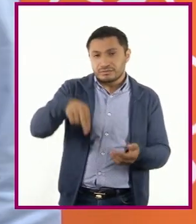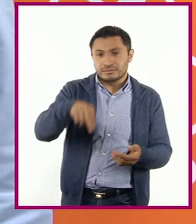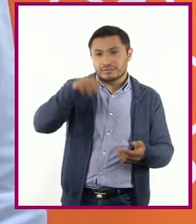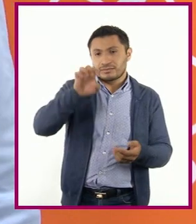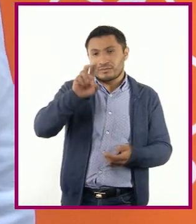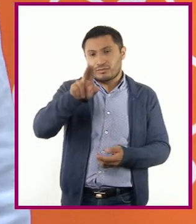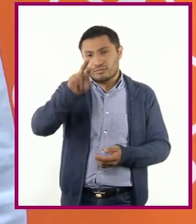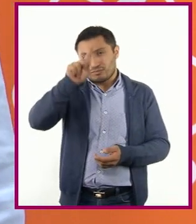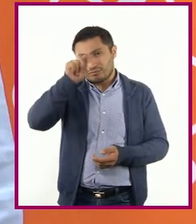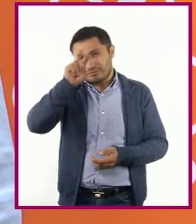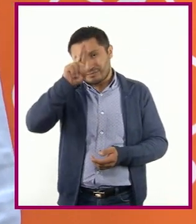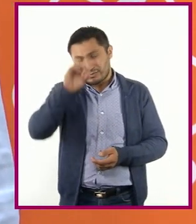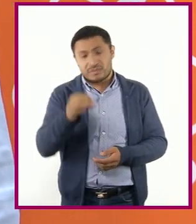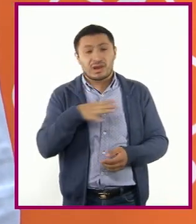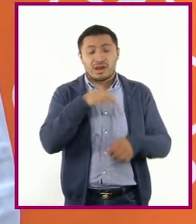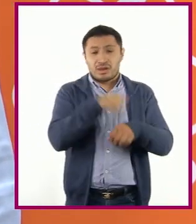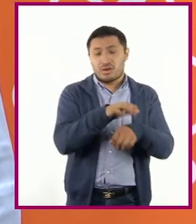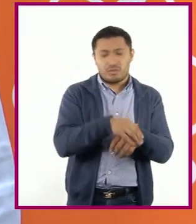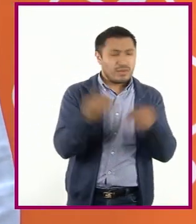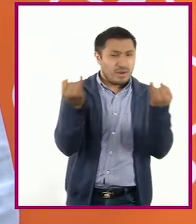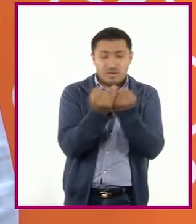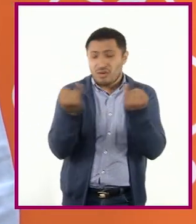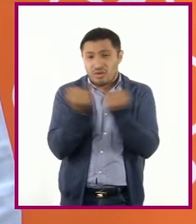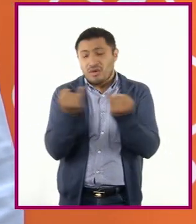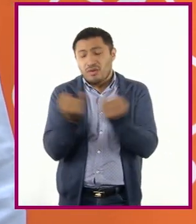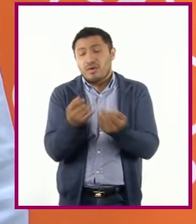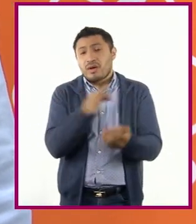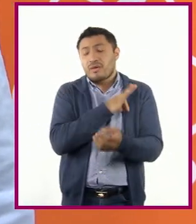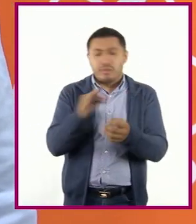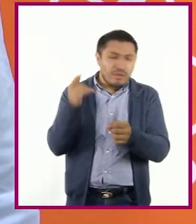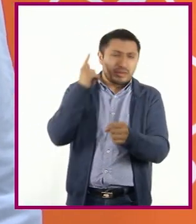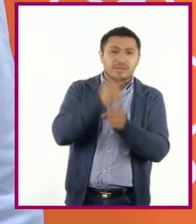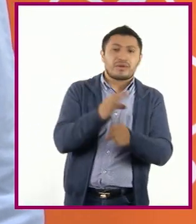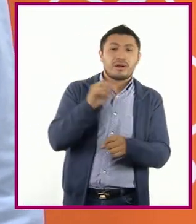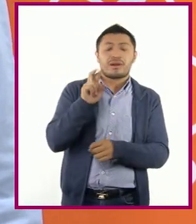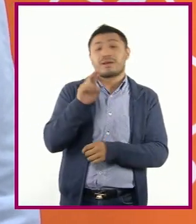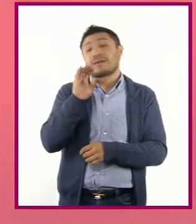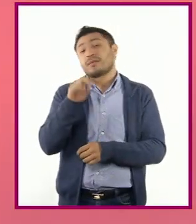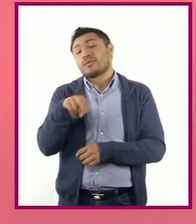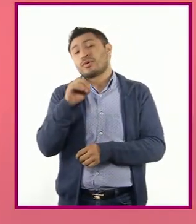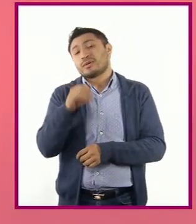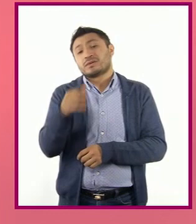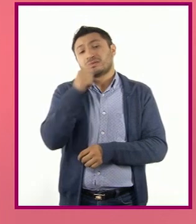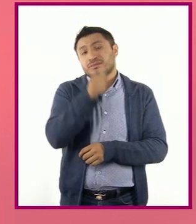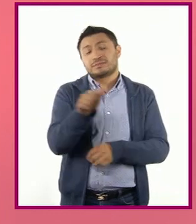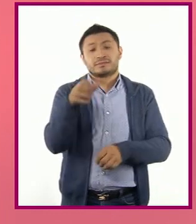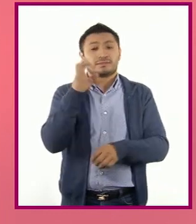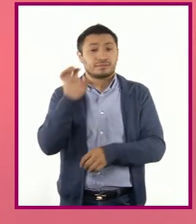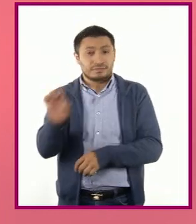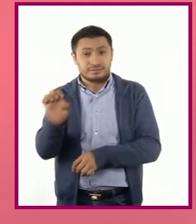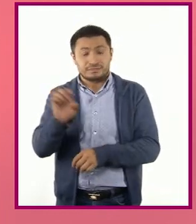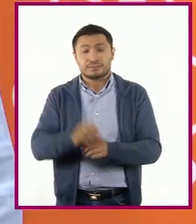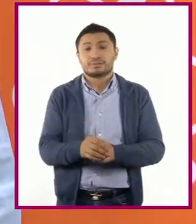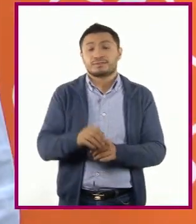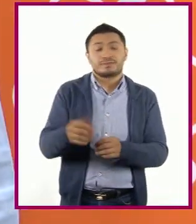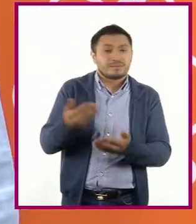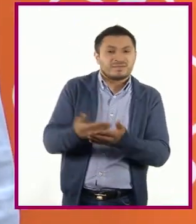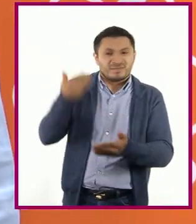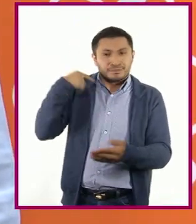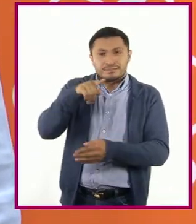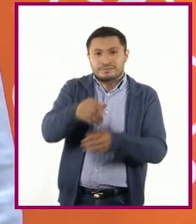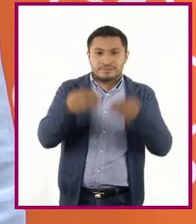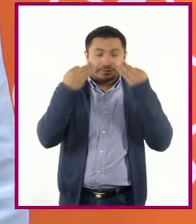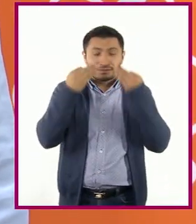electrones es igual al número de protones, podemos deducir que el carbono tiene 6 electrones. En sesiones anteriores observaron